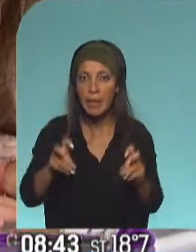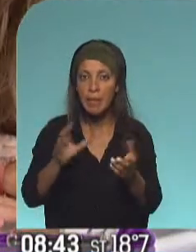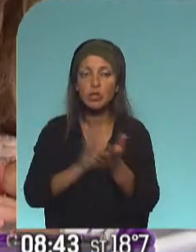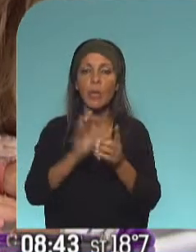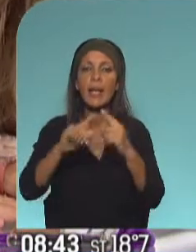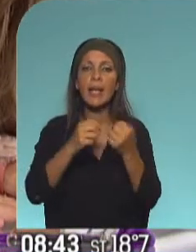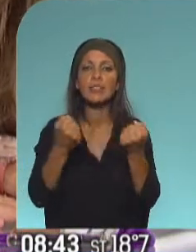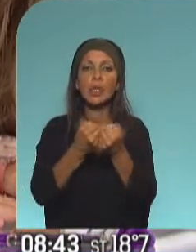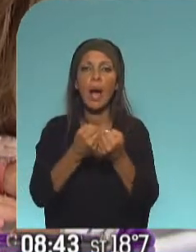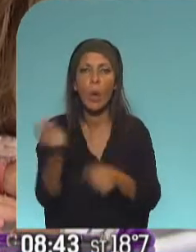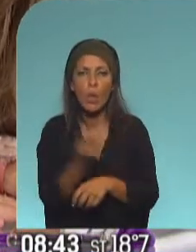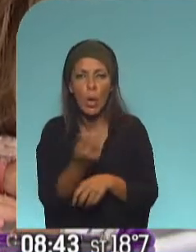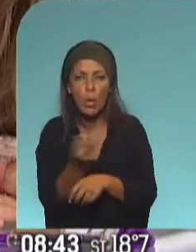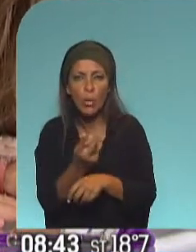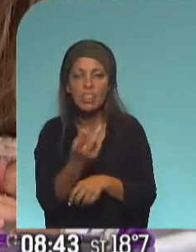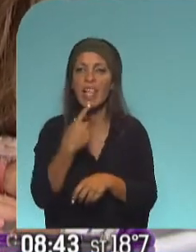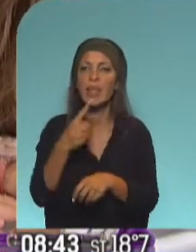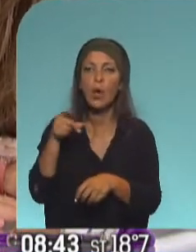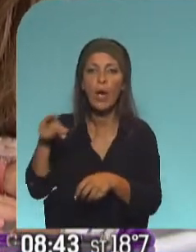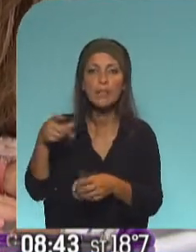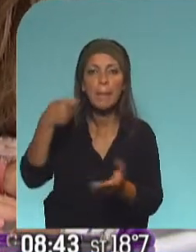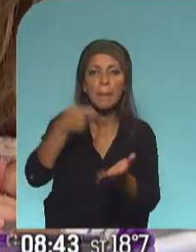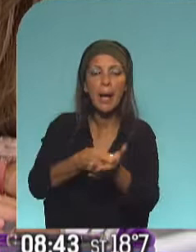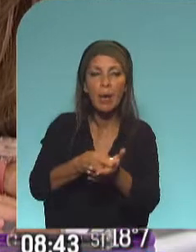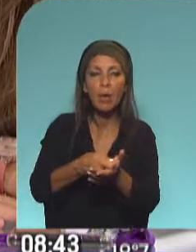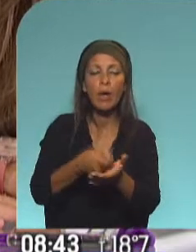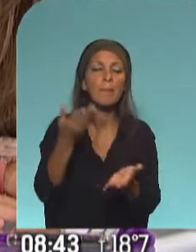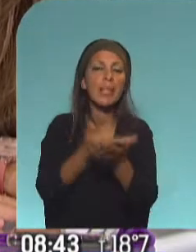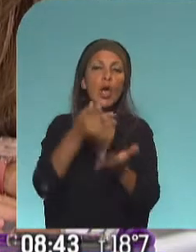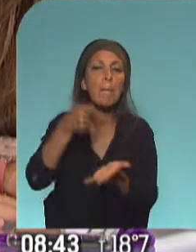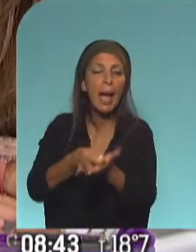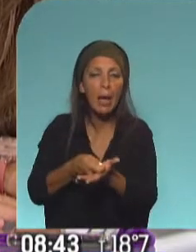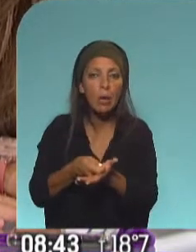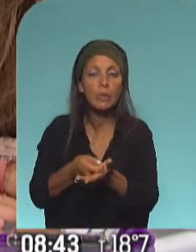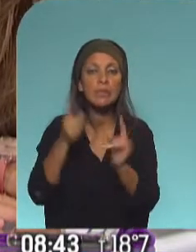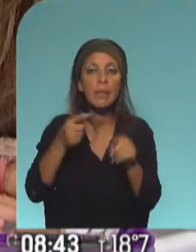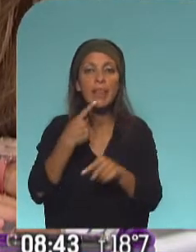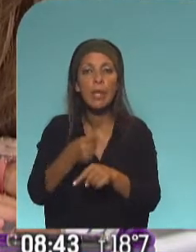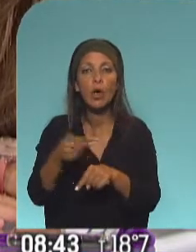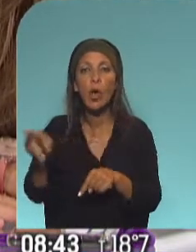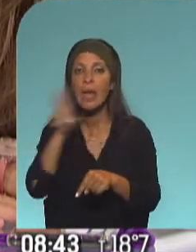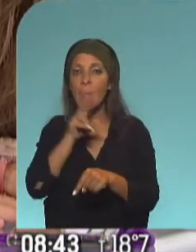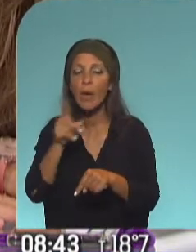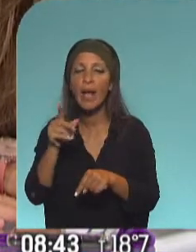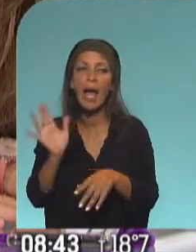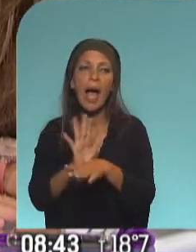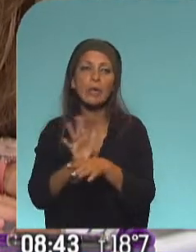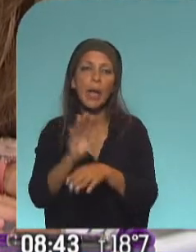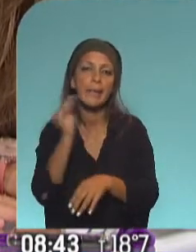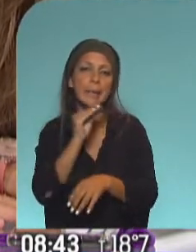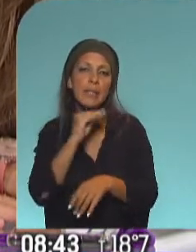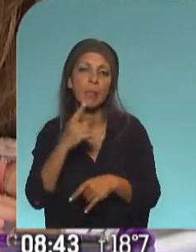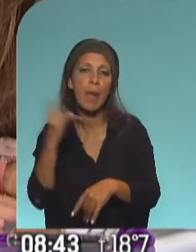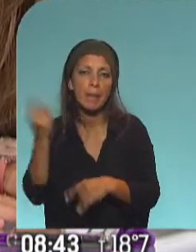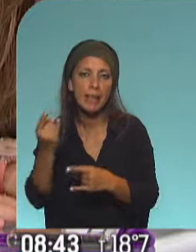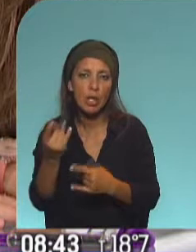sexual consentida, de un pago de dinero por esa relación sexual, y que la víctima fingió que se sentía mal,